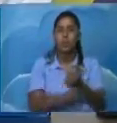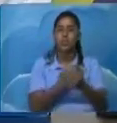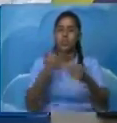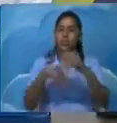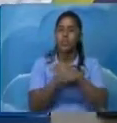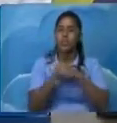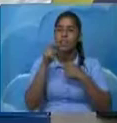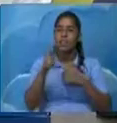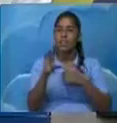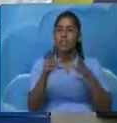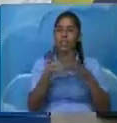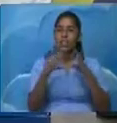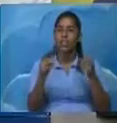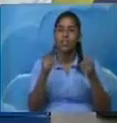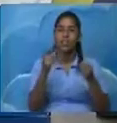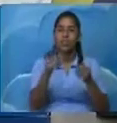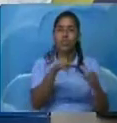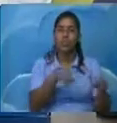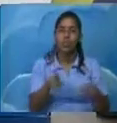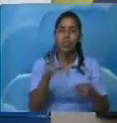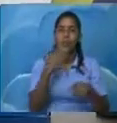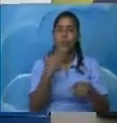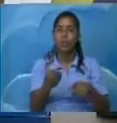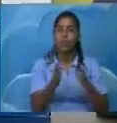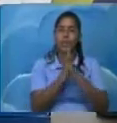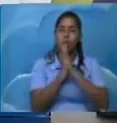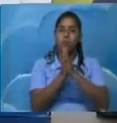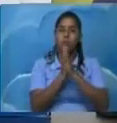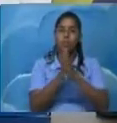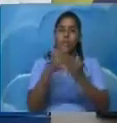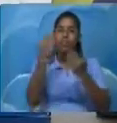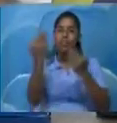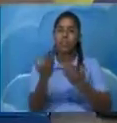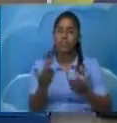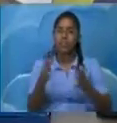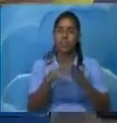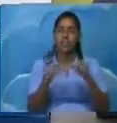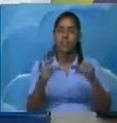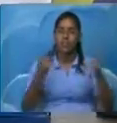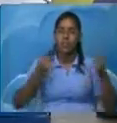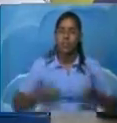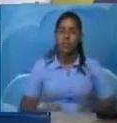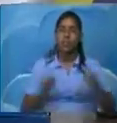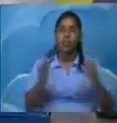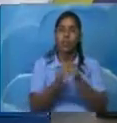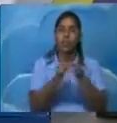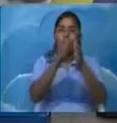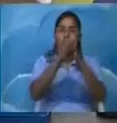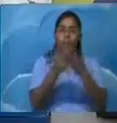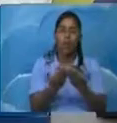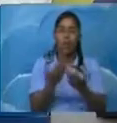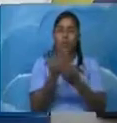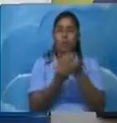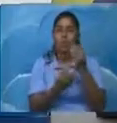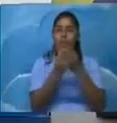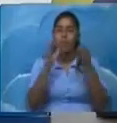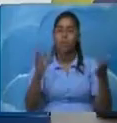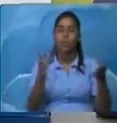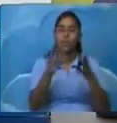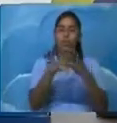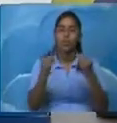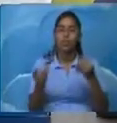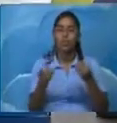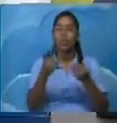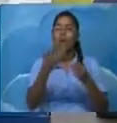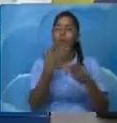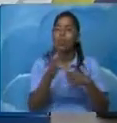a la alcaldía a pedirle que por favor le den que sus hijitos, y con una Biblia en la mano, la Biblia en la mano izquierda y con la